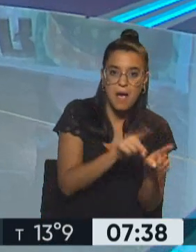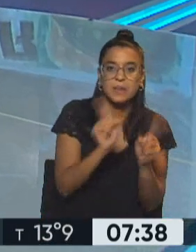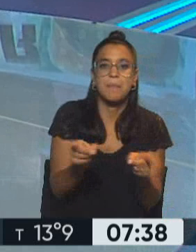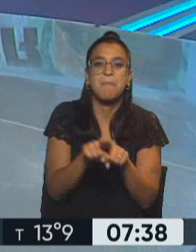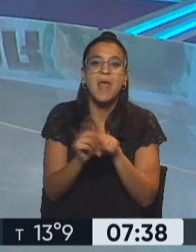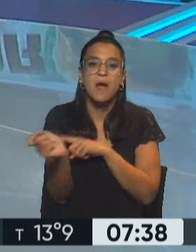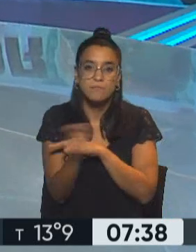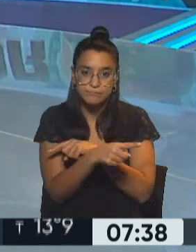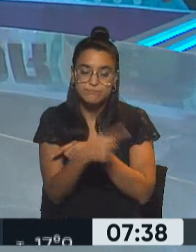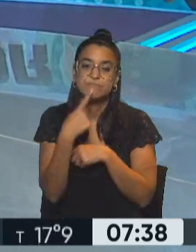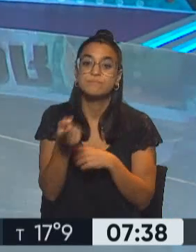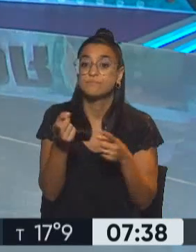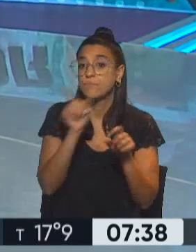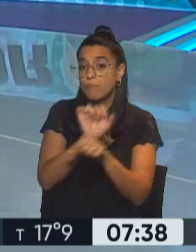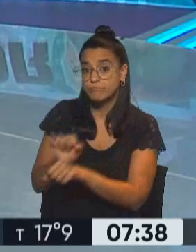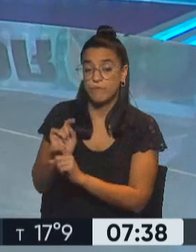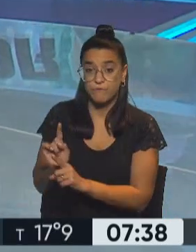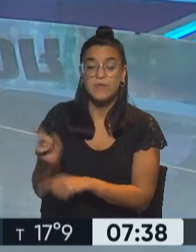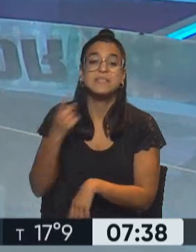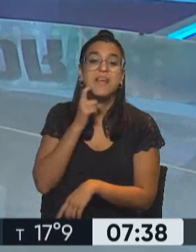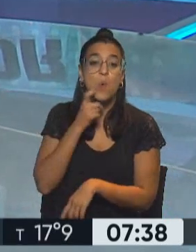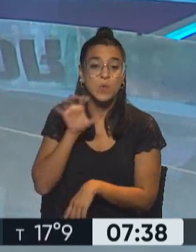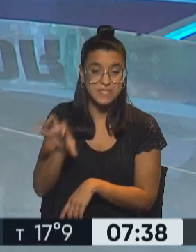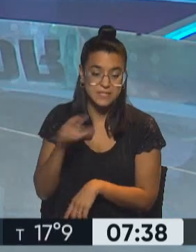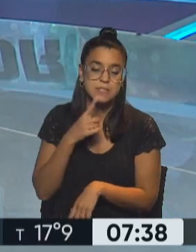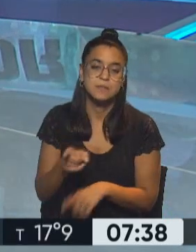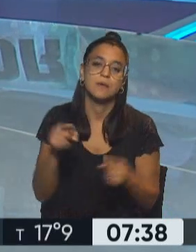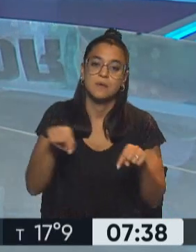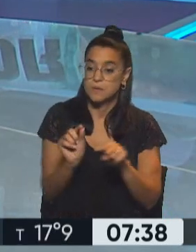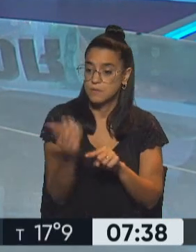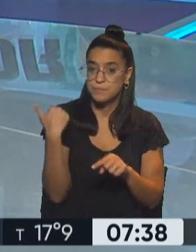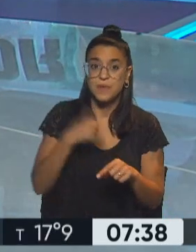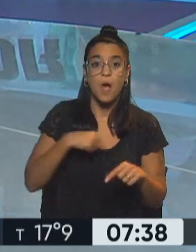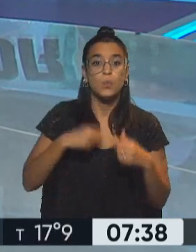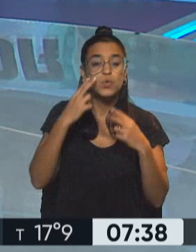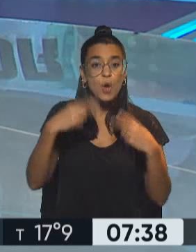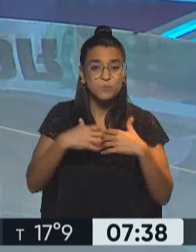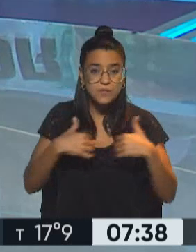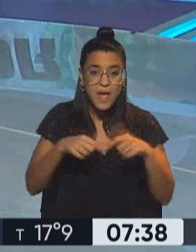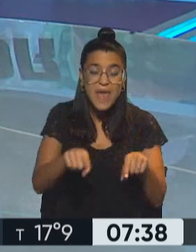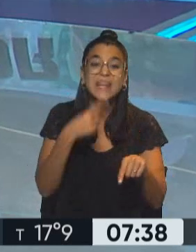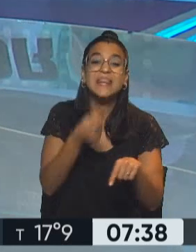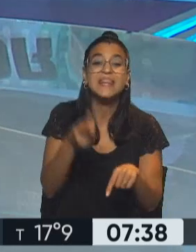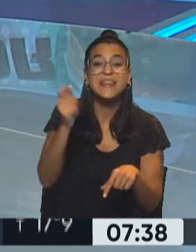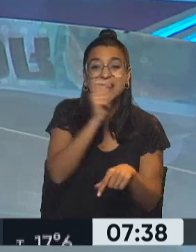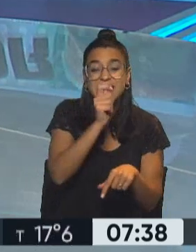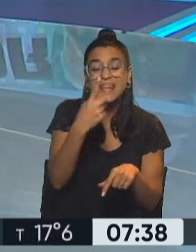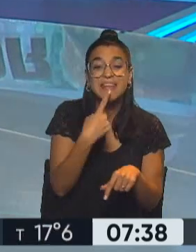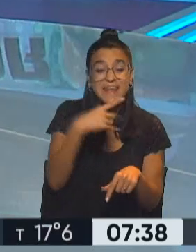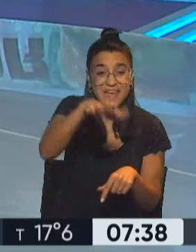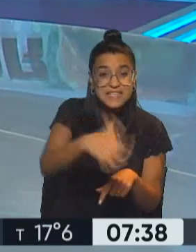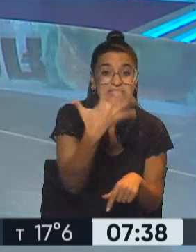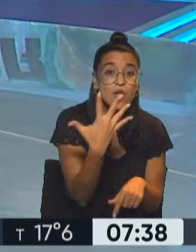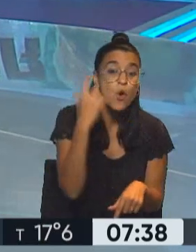pareja, quienes continúan detenidas en San Luis. En las últimas horas, la autopsia reveló que el nene de 5 años había sido víctima